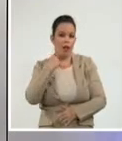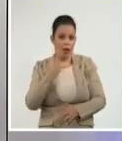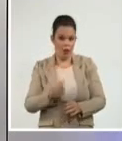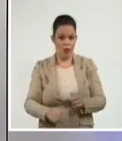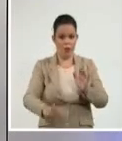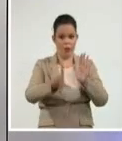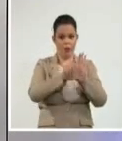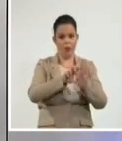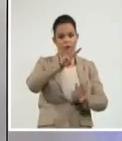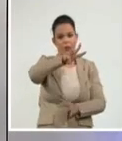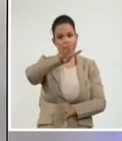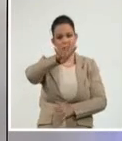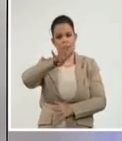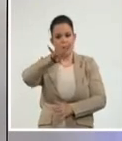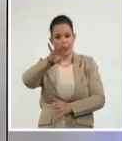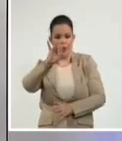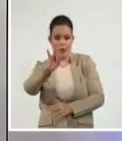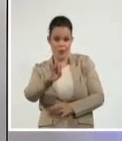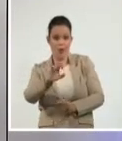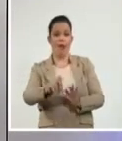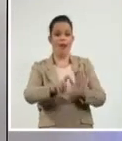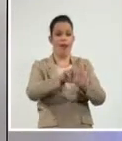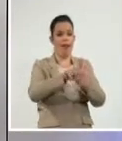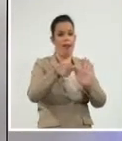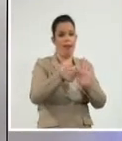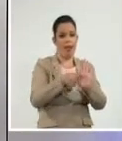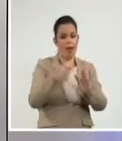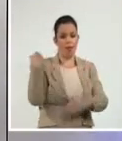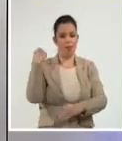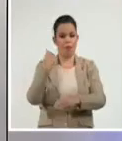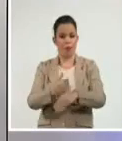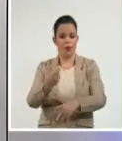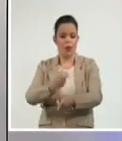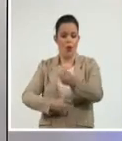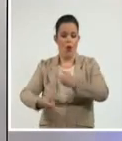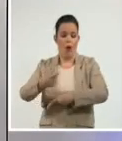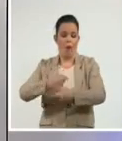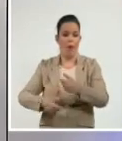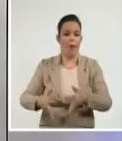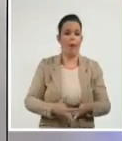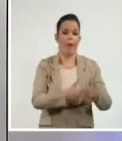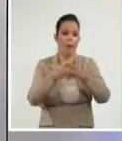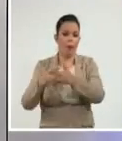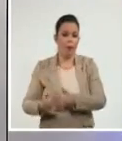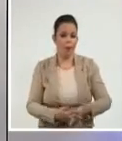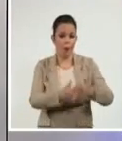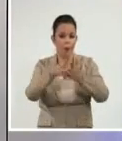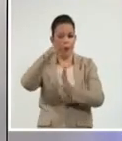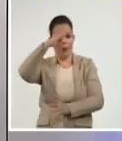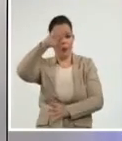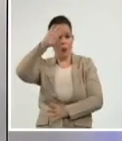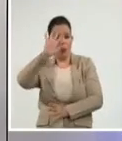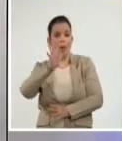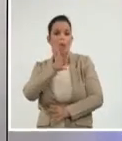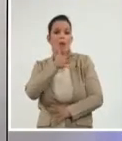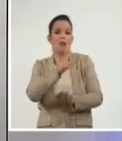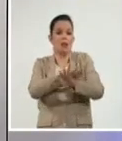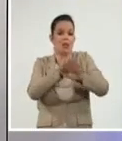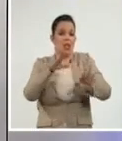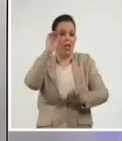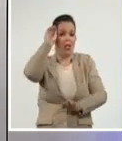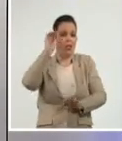que impuso el bloqueo sobre el comercio entre Estados Unidos y Cuba. Pareciera que no queda mucho por decir y